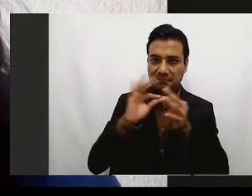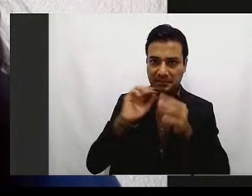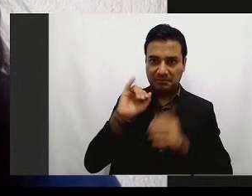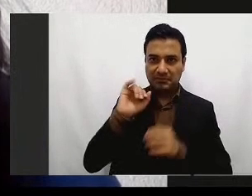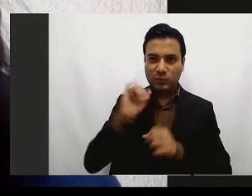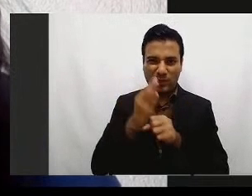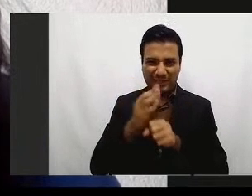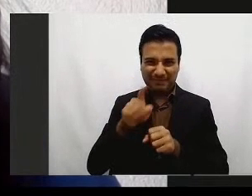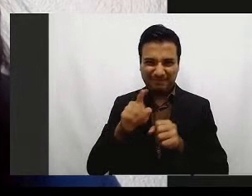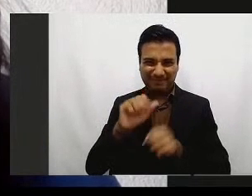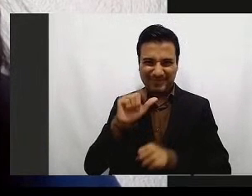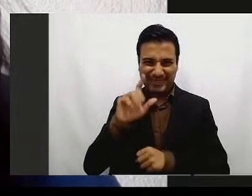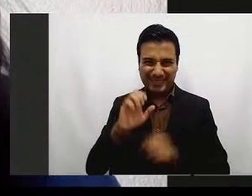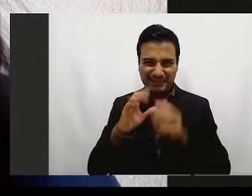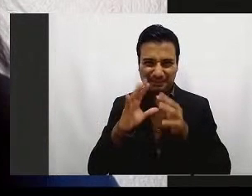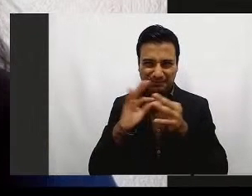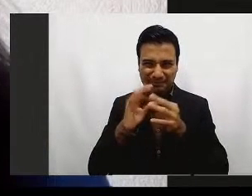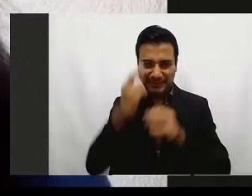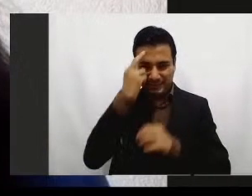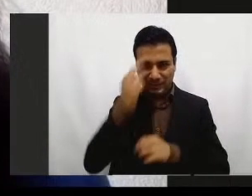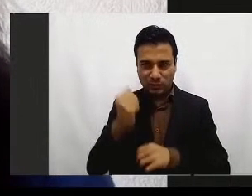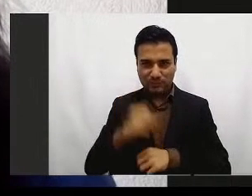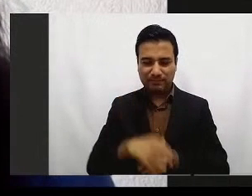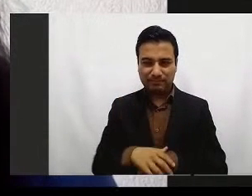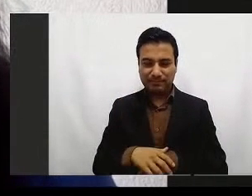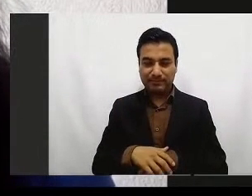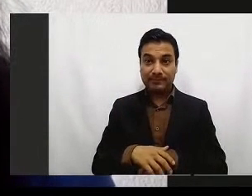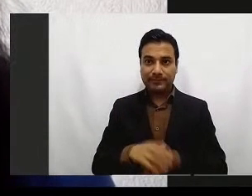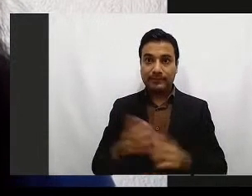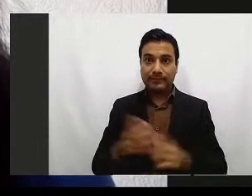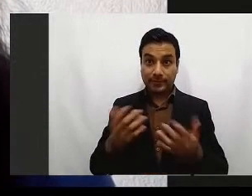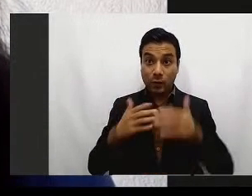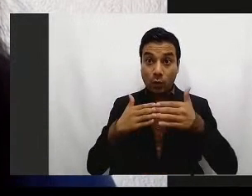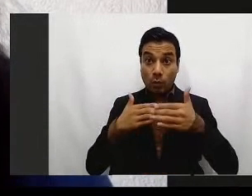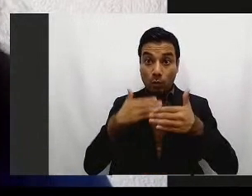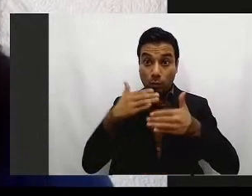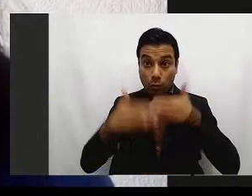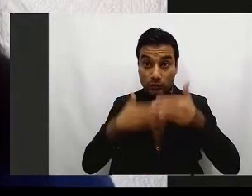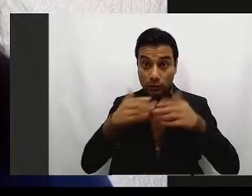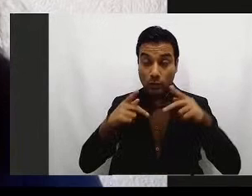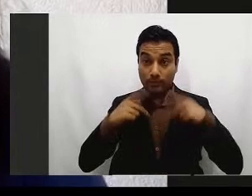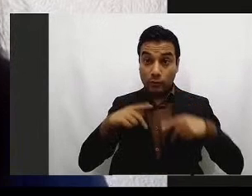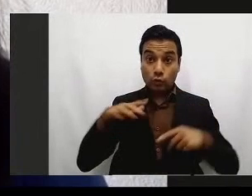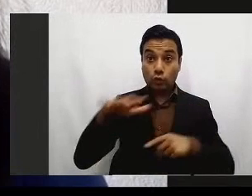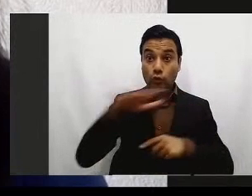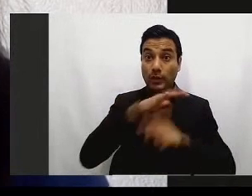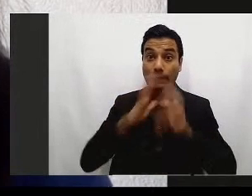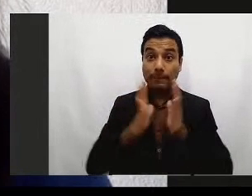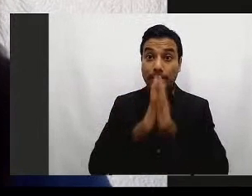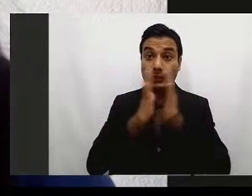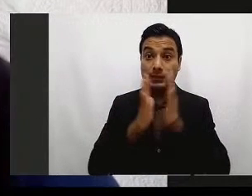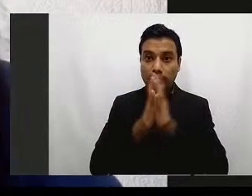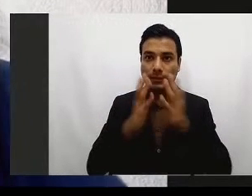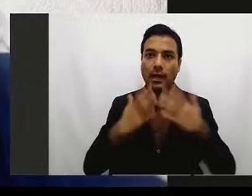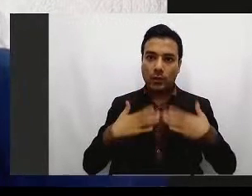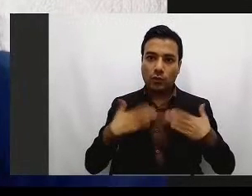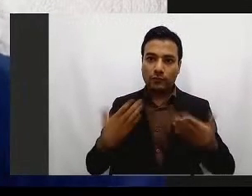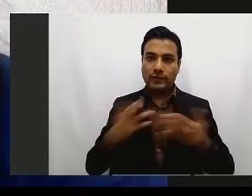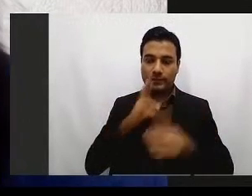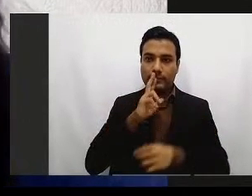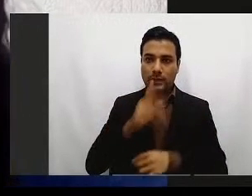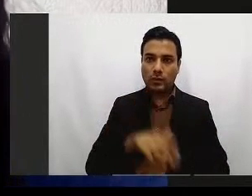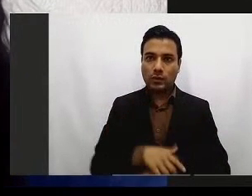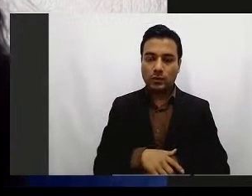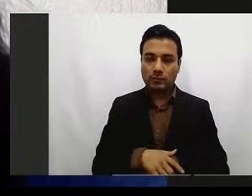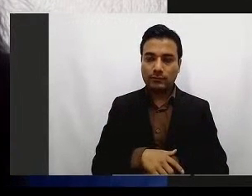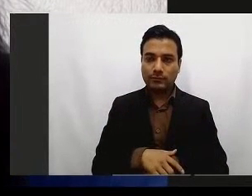Ale, o sea, realmente lo que incrementa es esa confianza. Pues ¿cómo? Porque es te vuelves un co-creador, ¿no? O sea, ahorita que, como bien